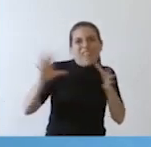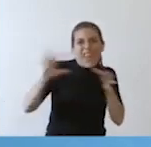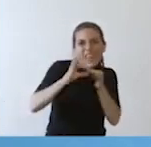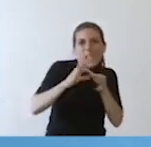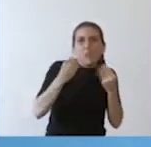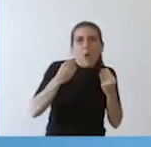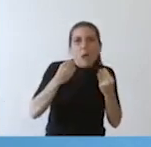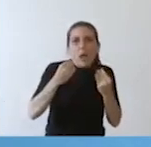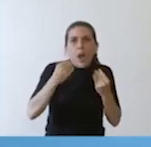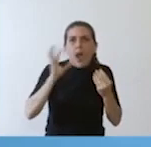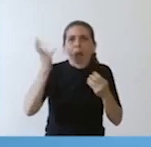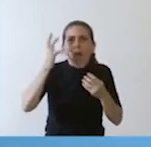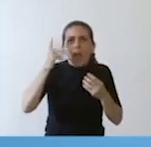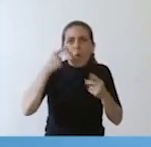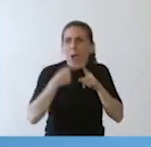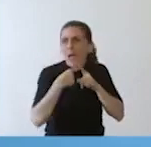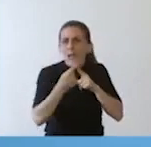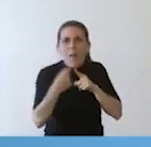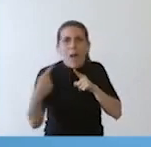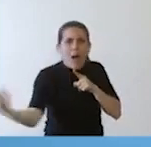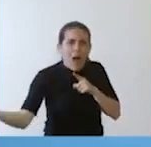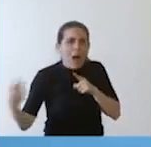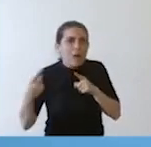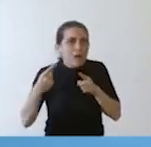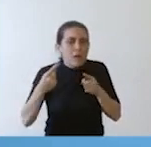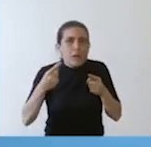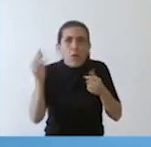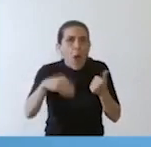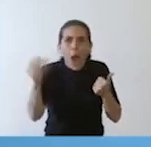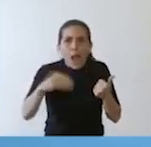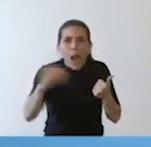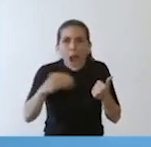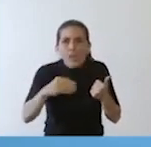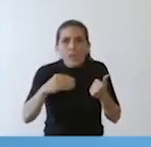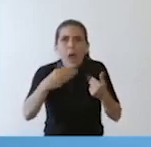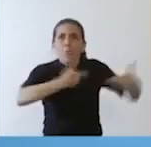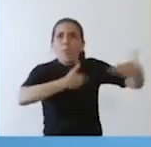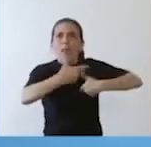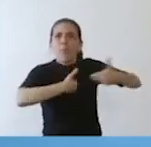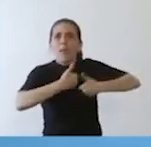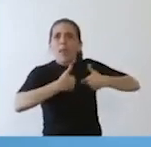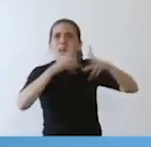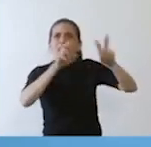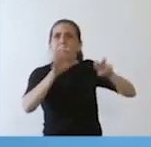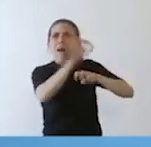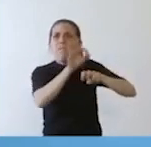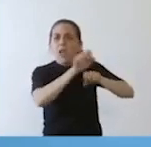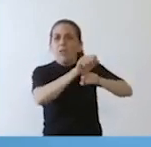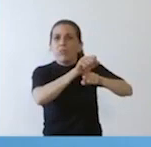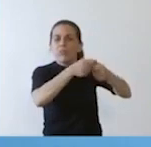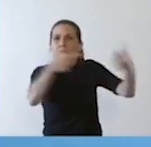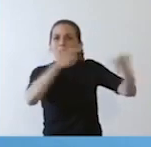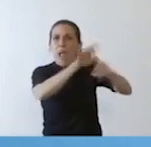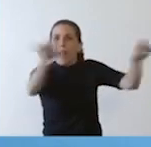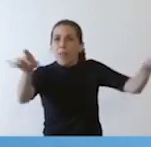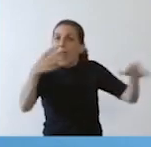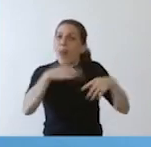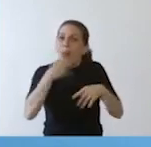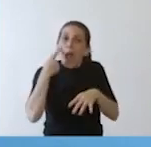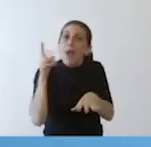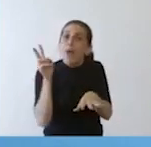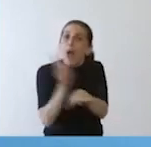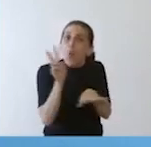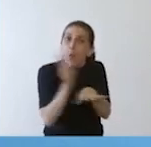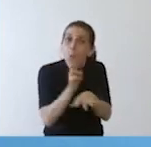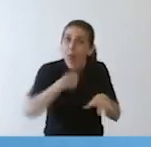los servicios con la demanda causada por estas epidemias. Entonces, hay que proteger a los